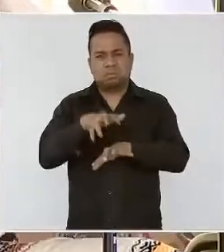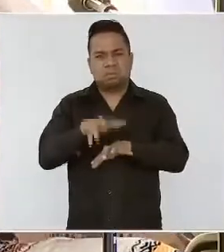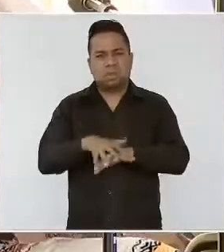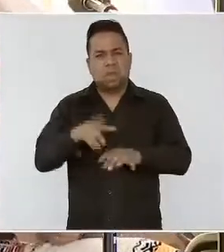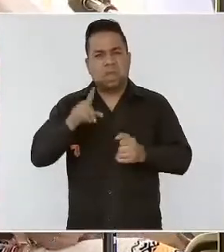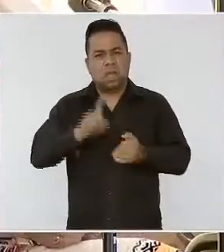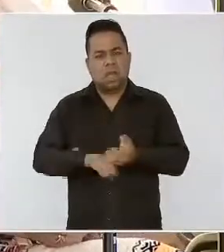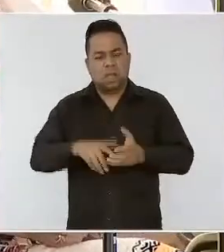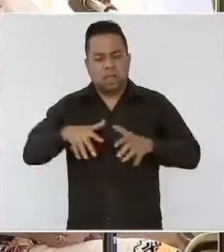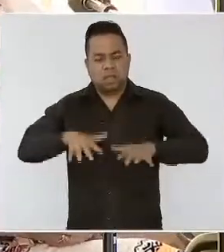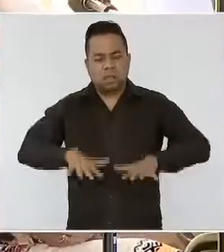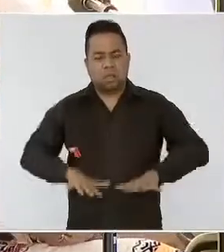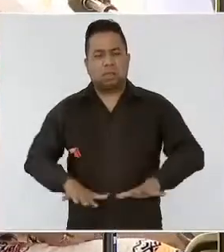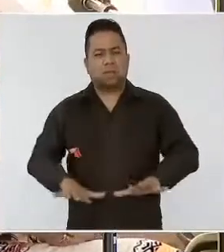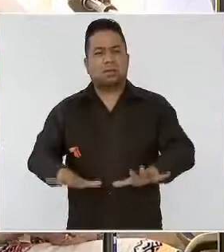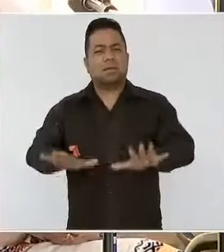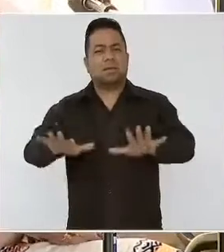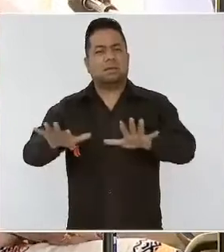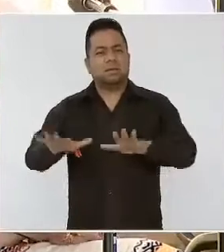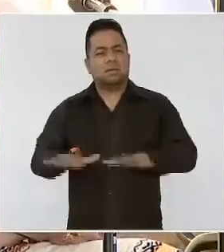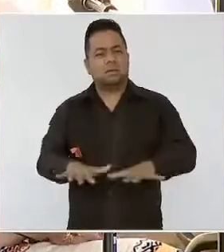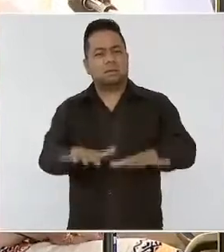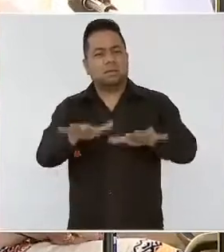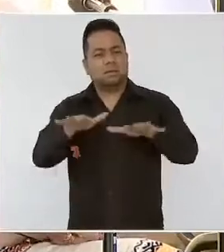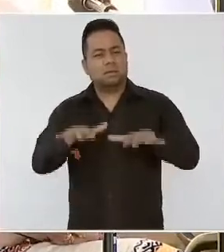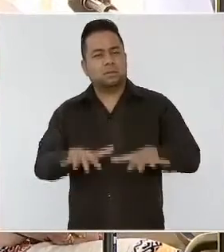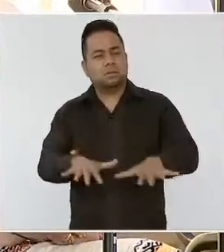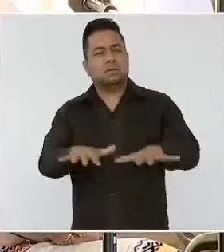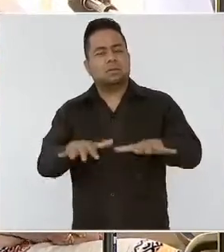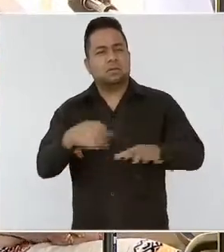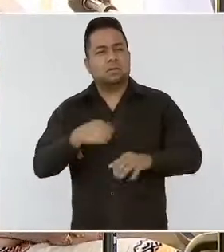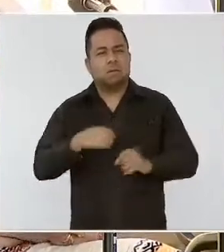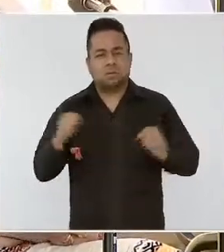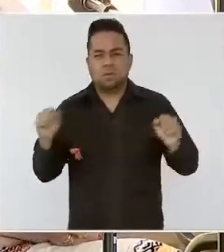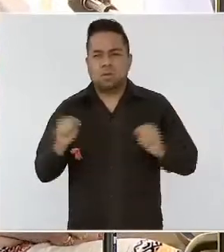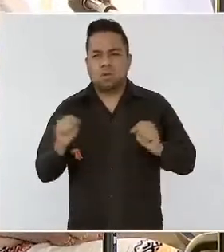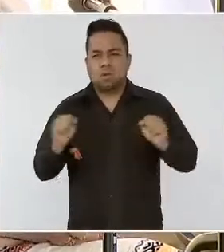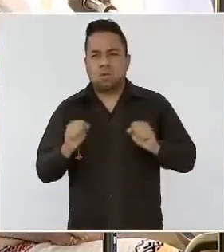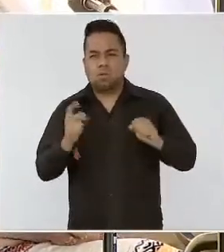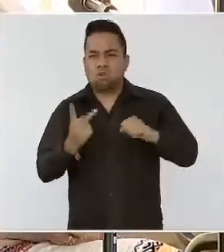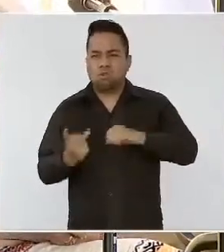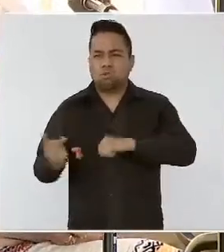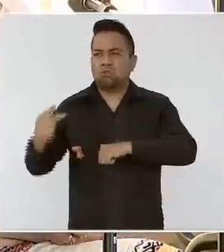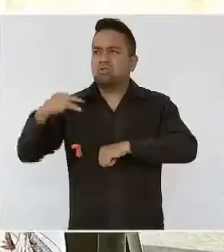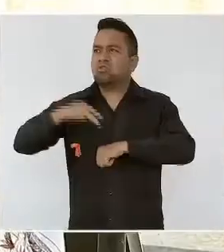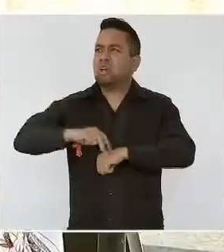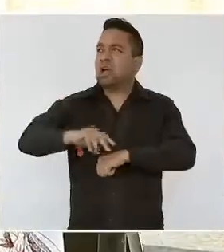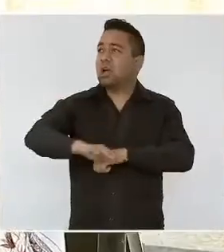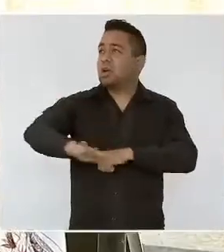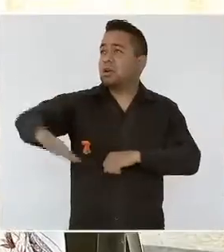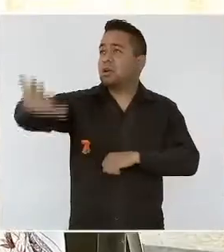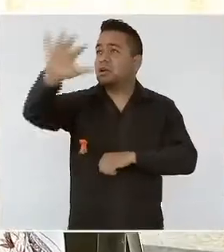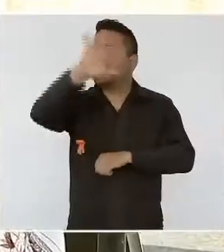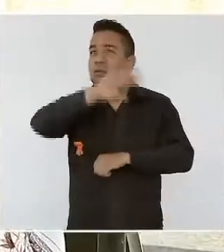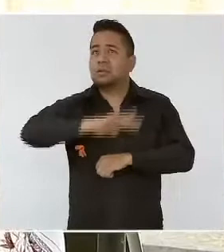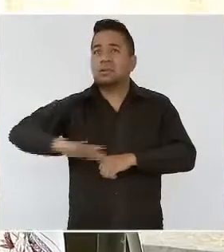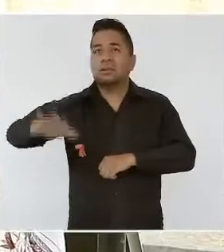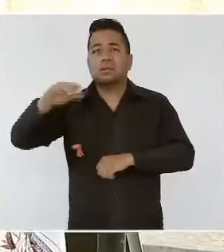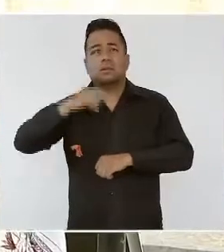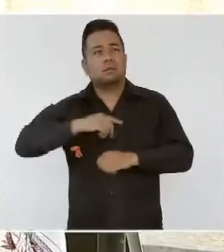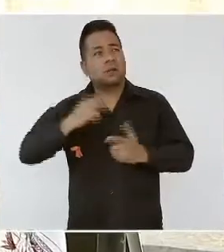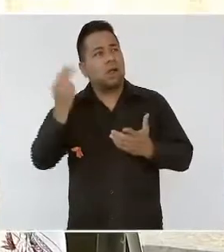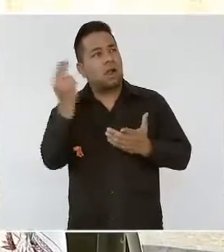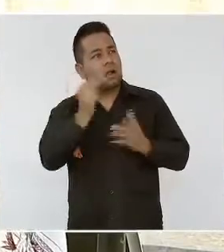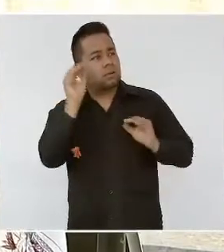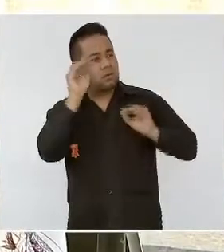de contracorrientes. Corro y salto hasta los colores, y los dibujos